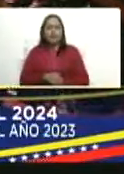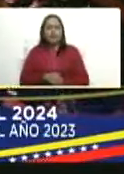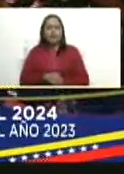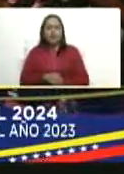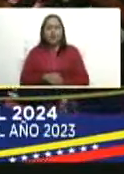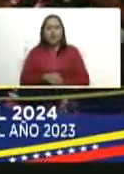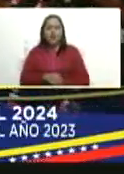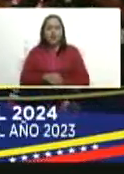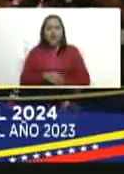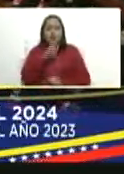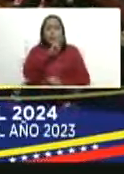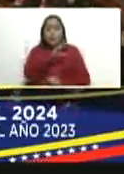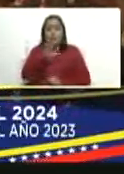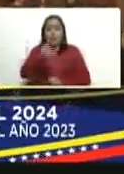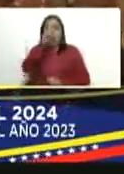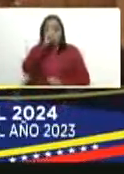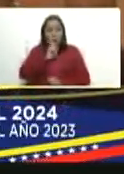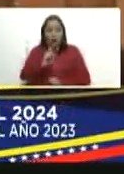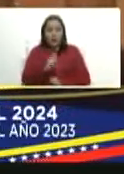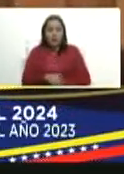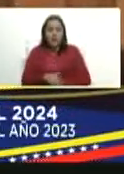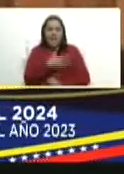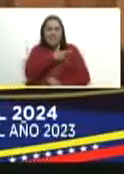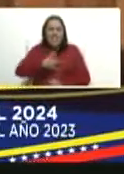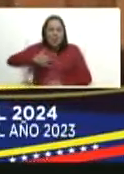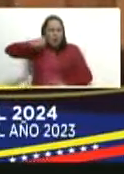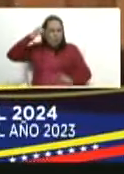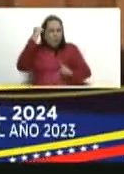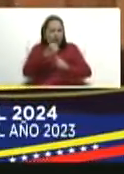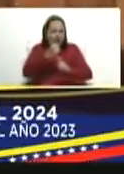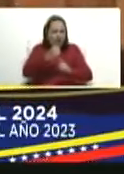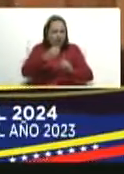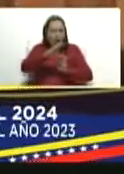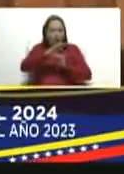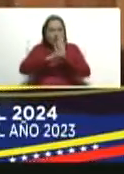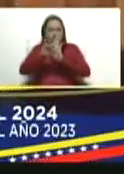25 años y la han querido matar.